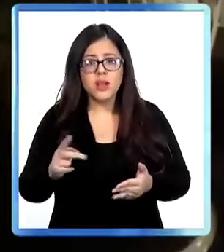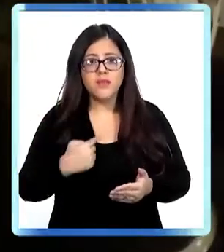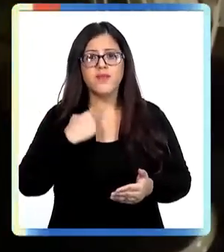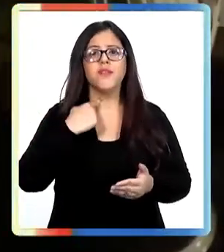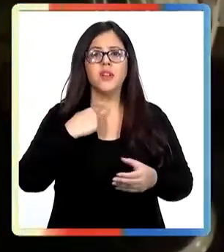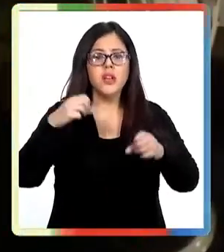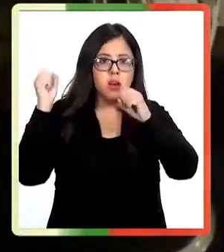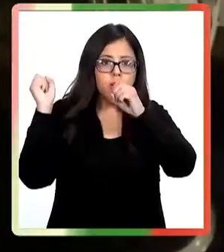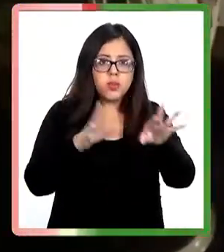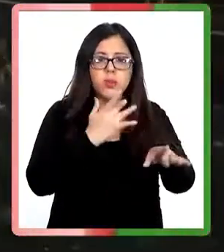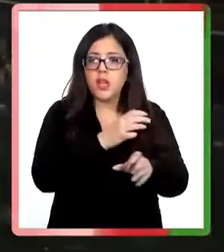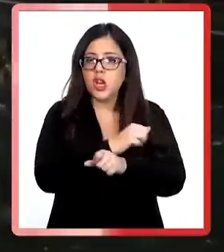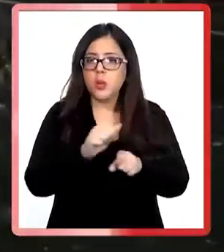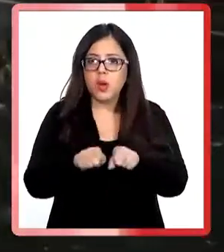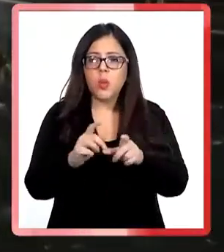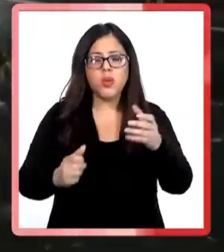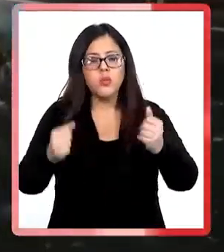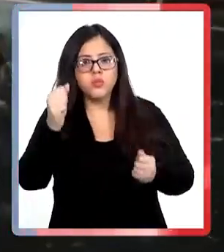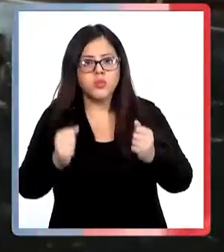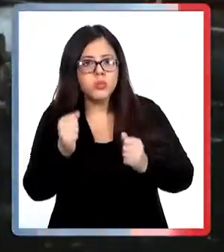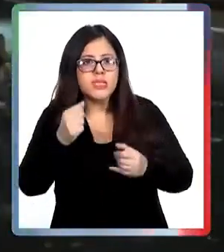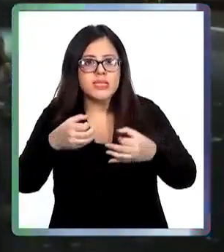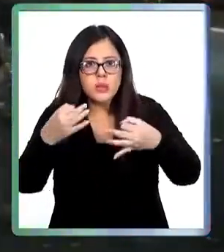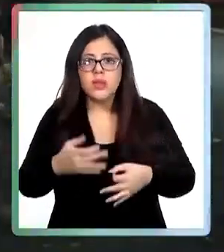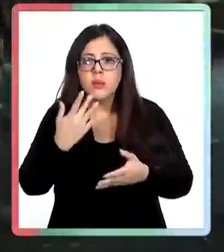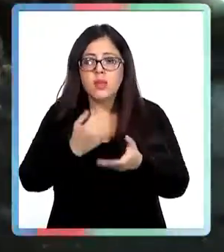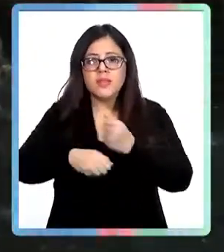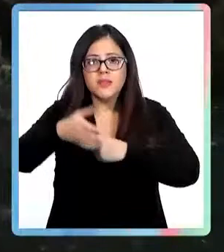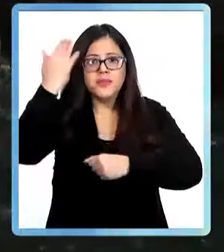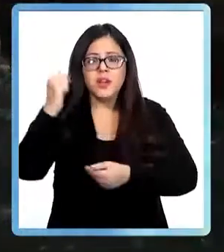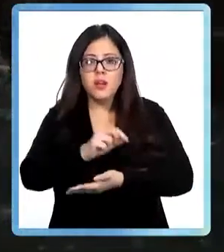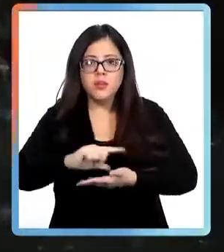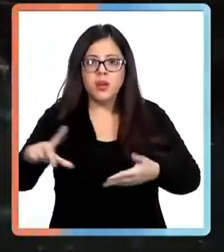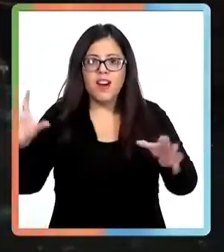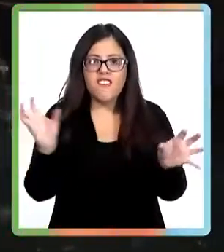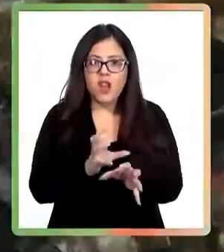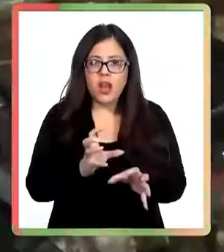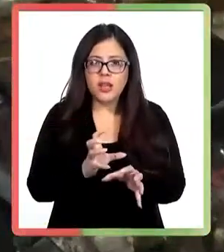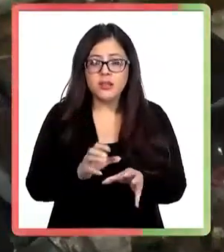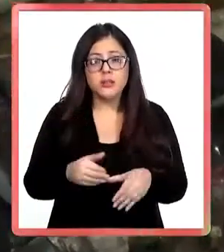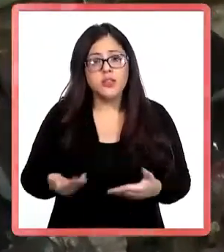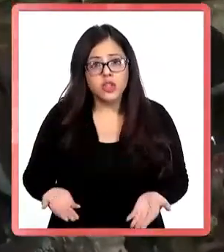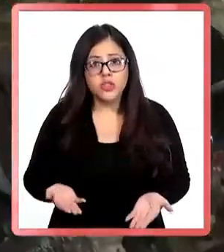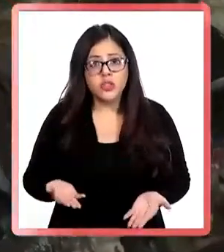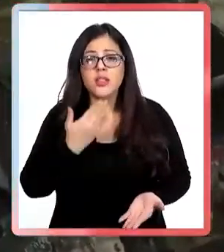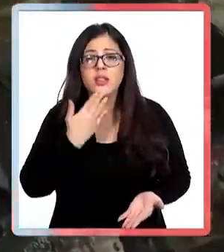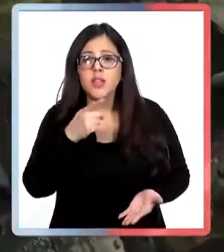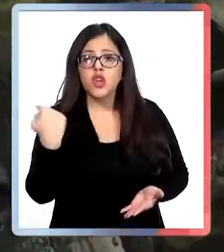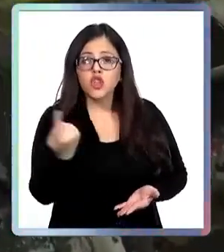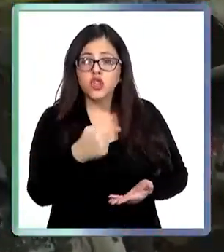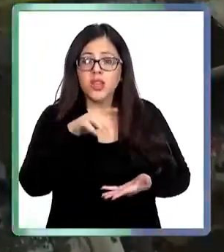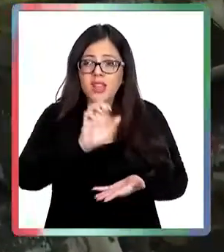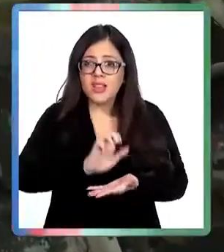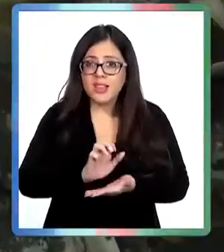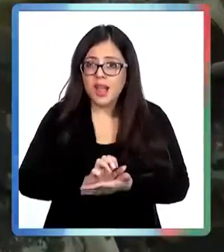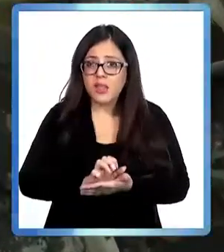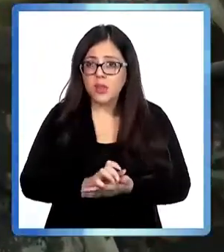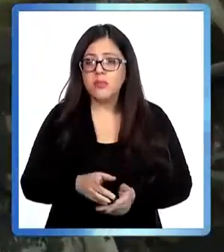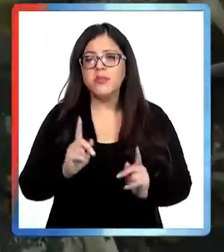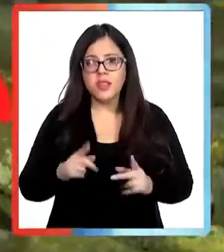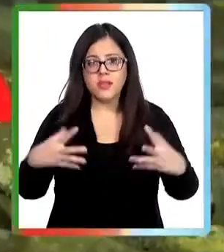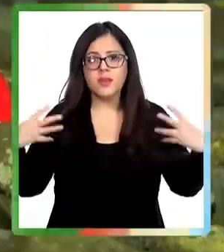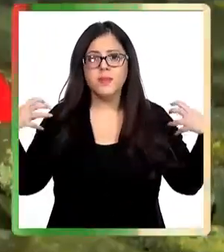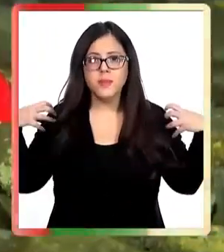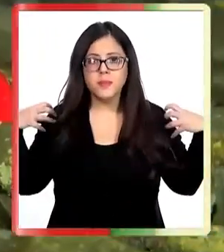porque no se puede transitar por seguridad, porque en los últimos años hubo un aumento exponencial de la violencia. Y nosotros como Estado tenemos el deber de